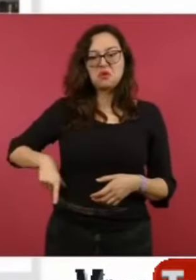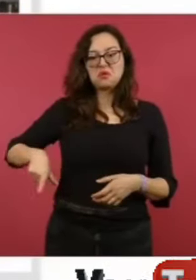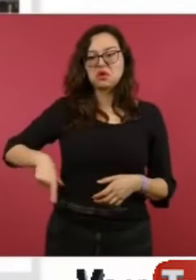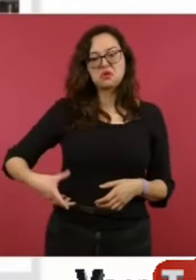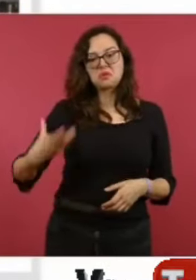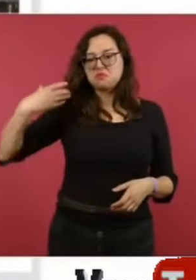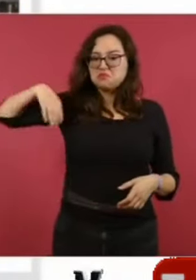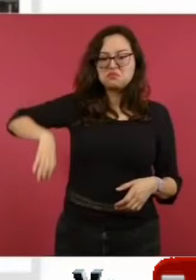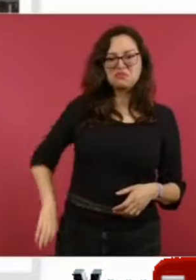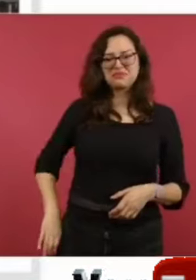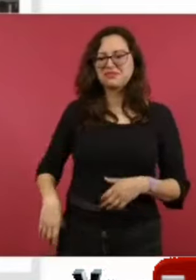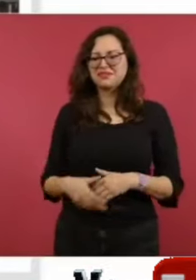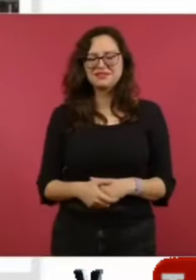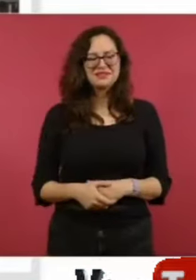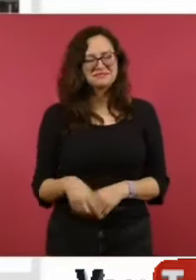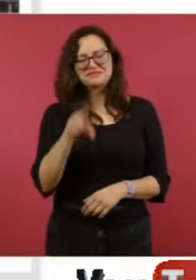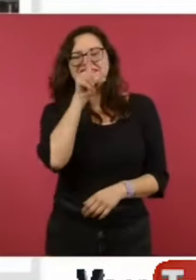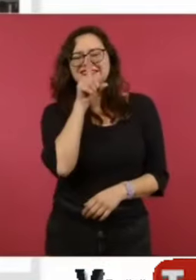mentira.